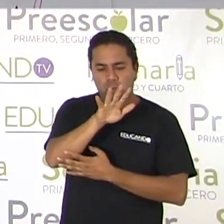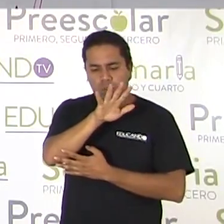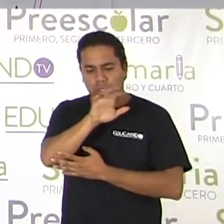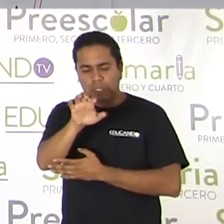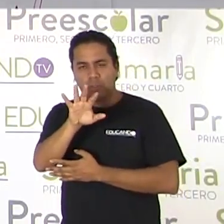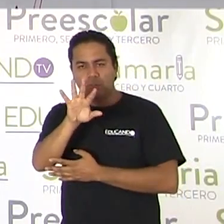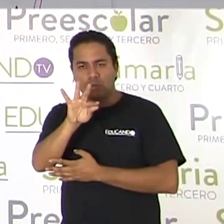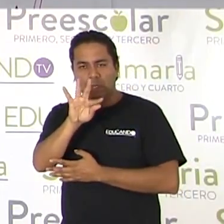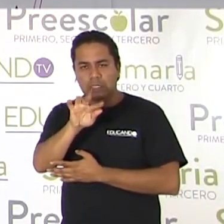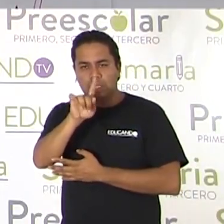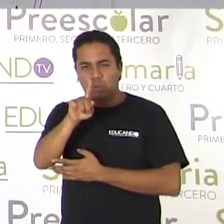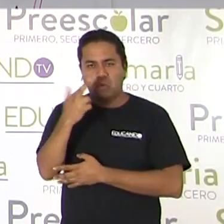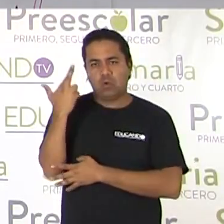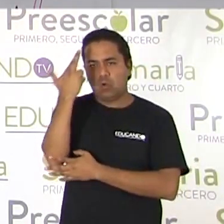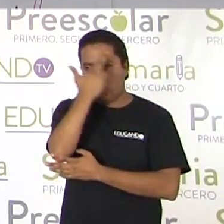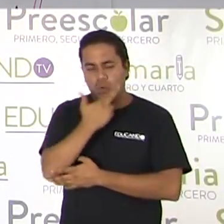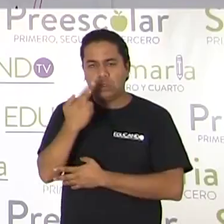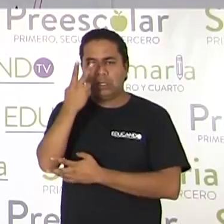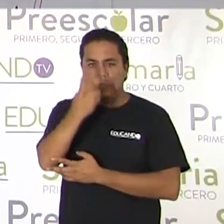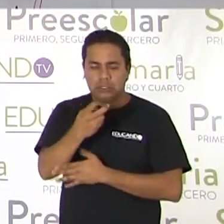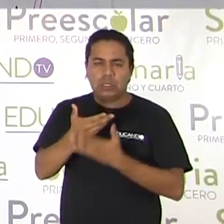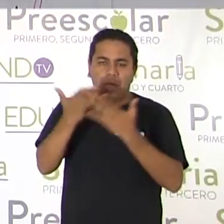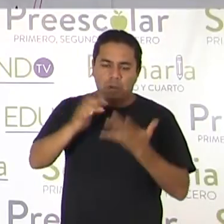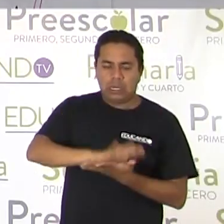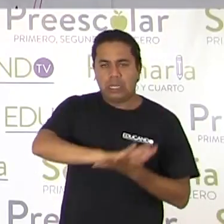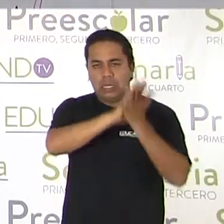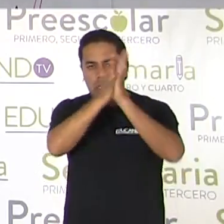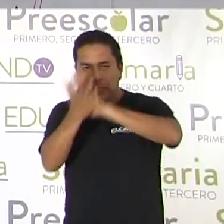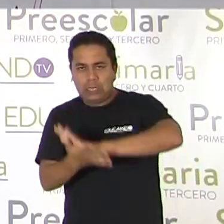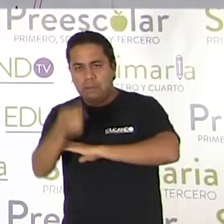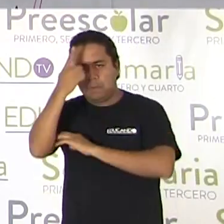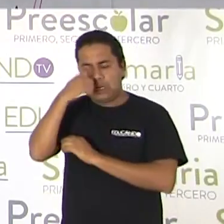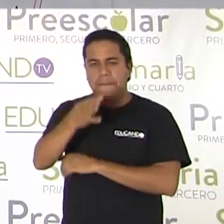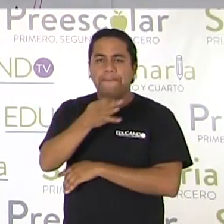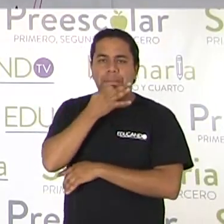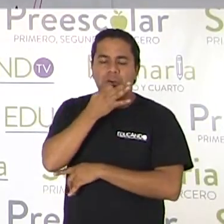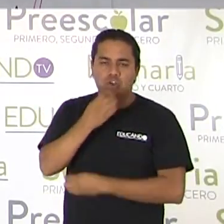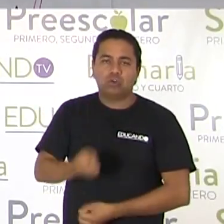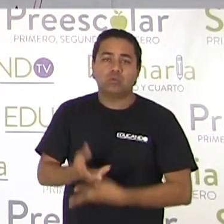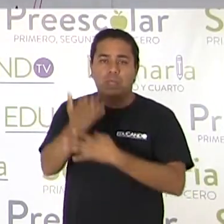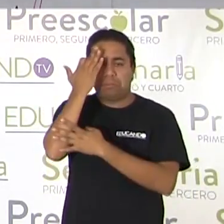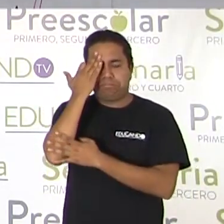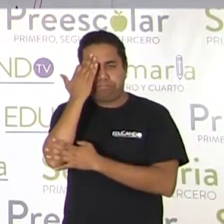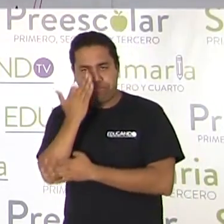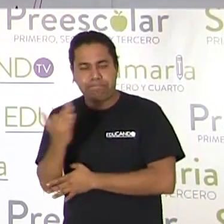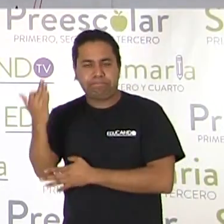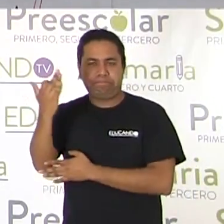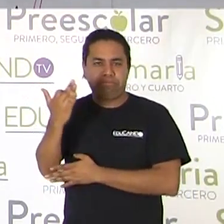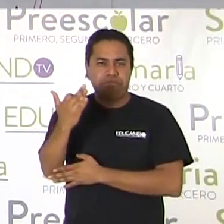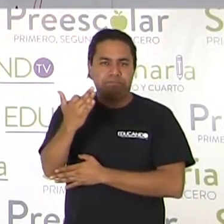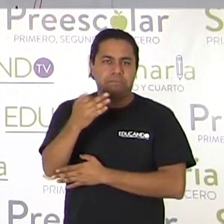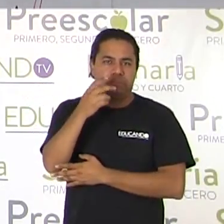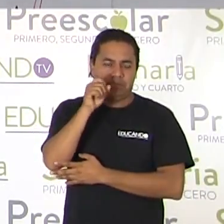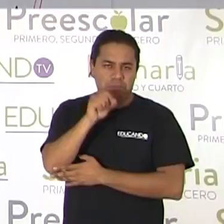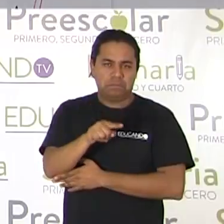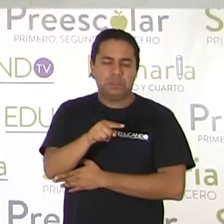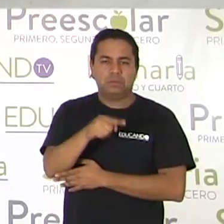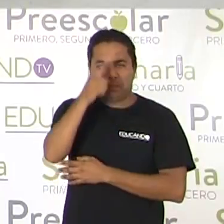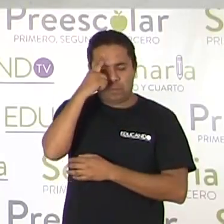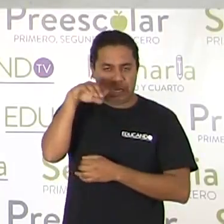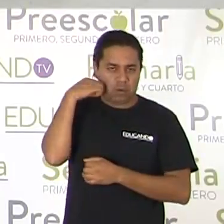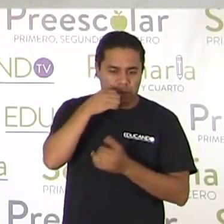.541 horas. Esto lo vamos a convertir ahora en cuántos minutos nos podemos hacer de eso, entre esos dos